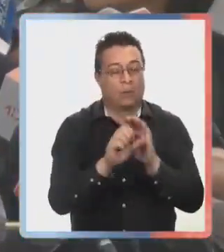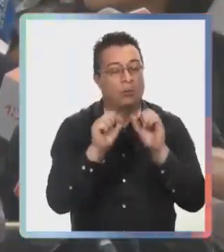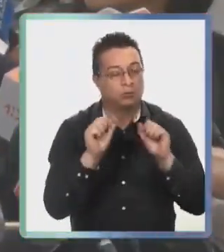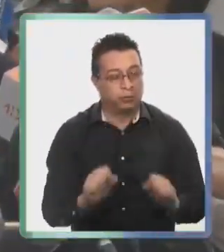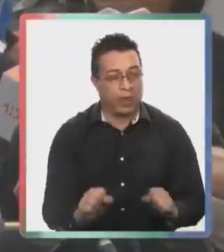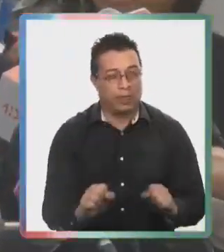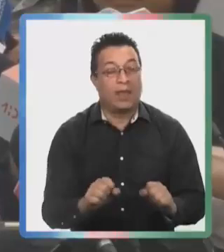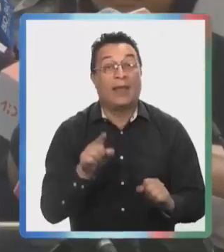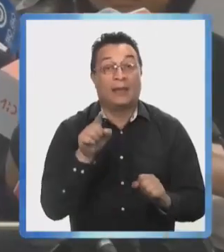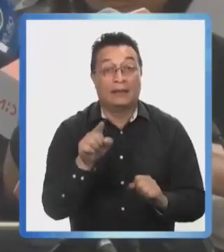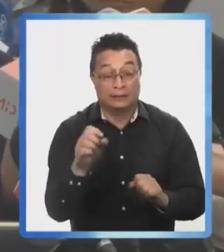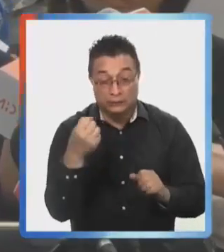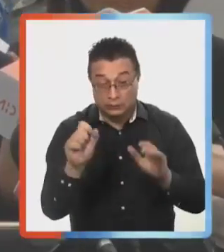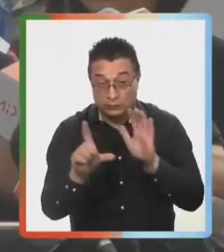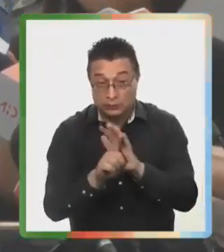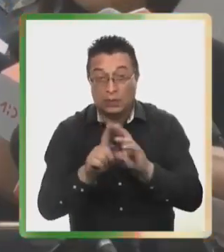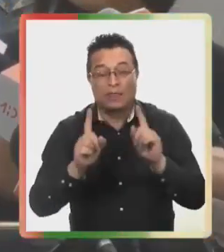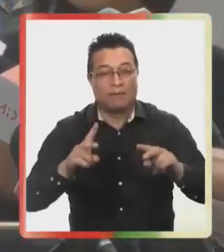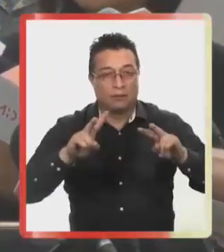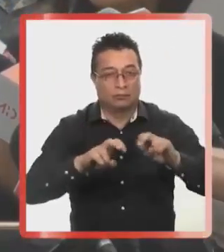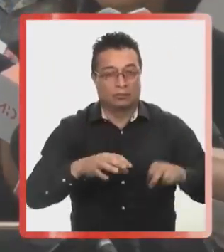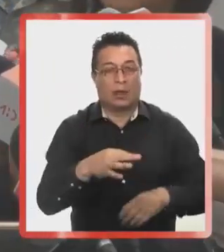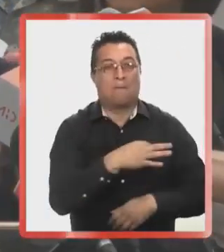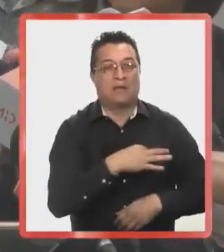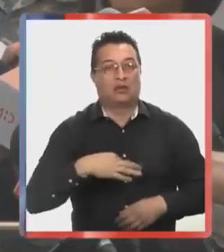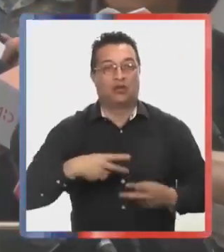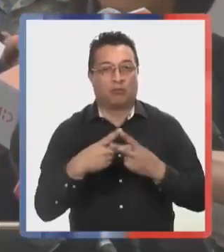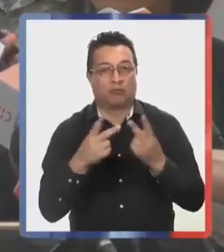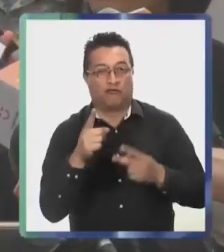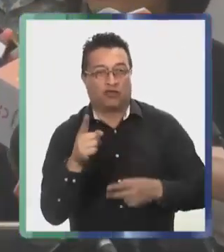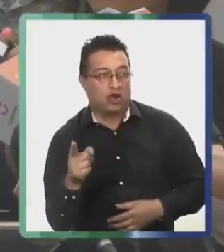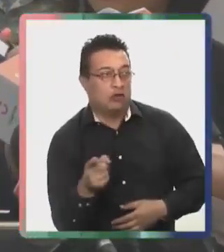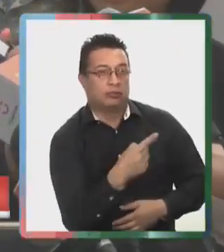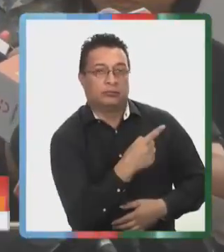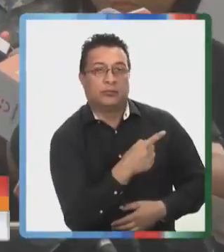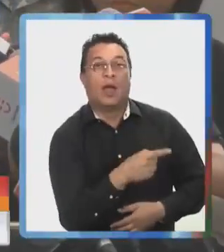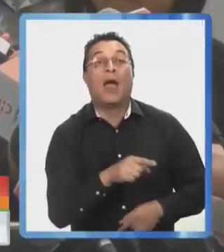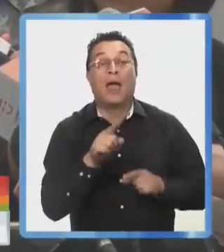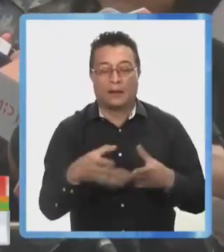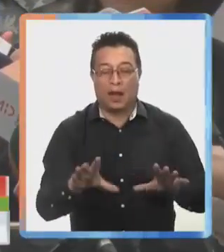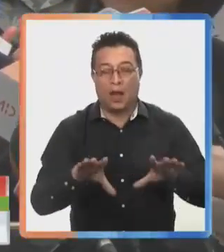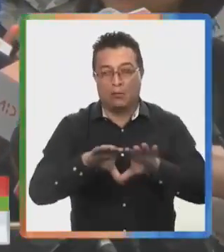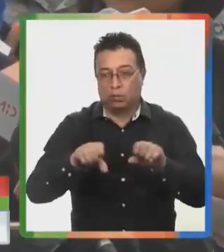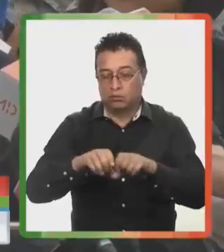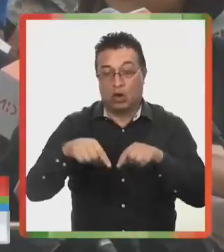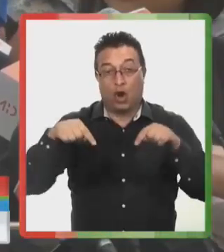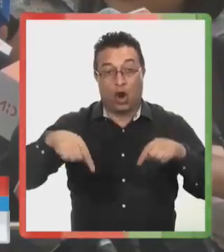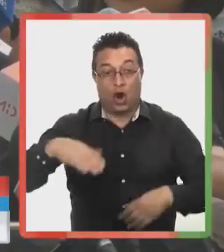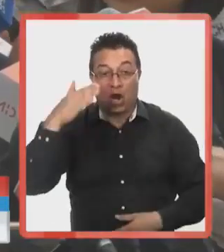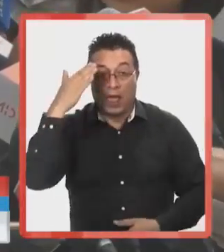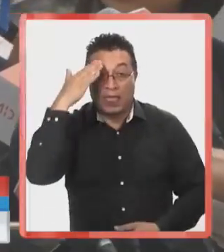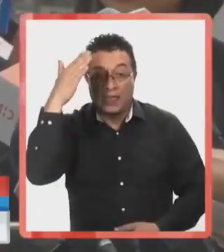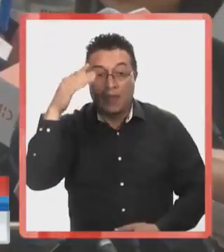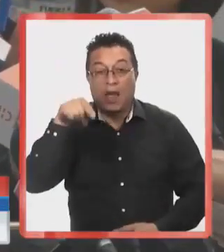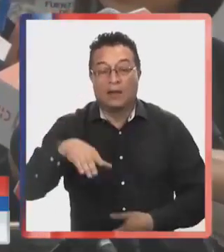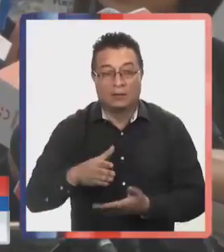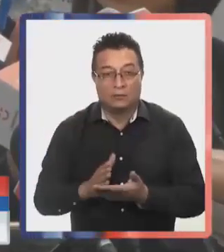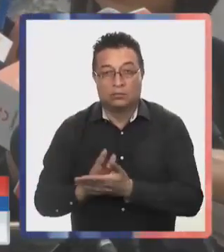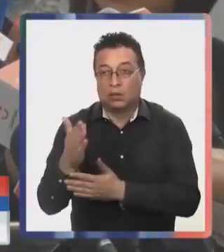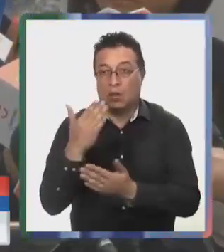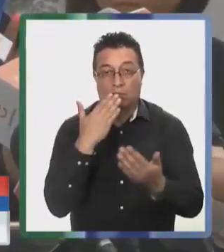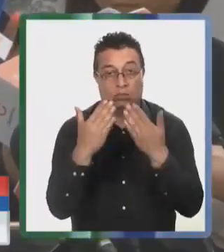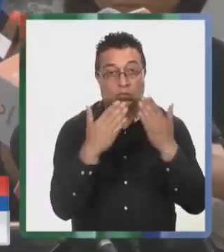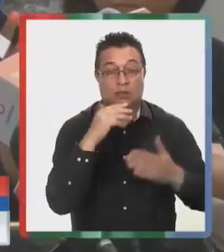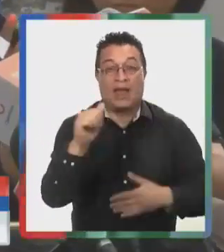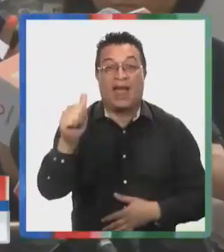delitos. Esos delitos tienen que ser investigados por el Ministerio Público y por lo tanto hemos concordado hoy día, a partir de